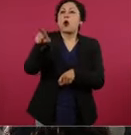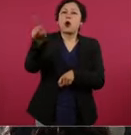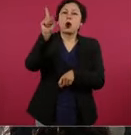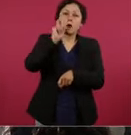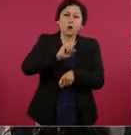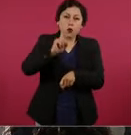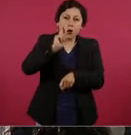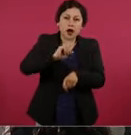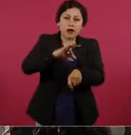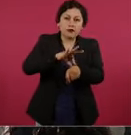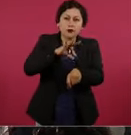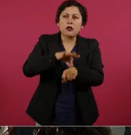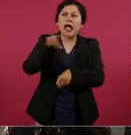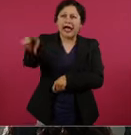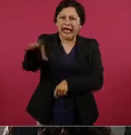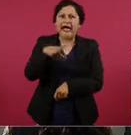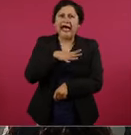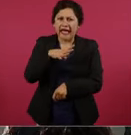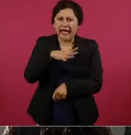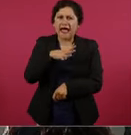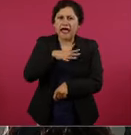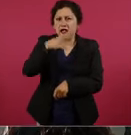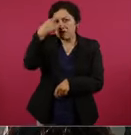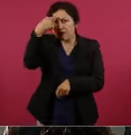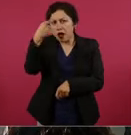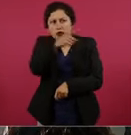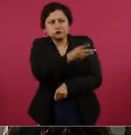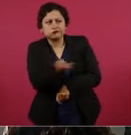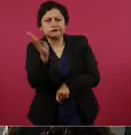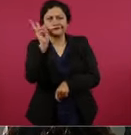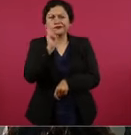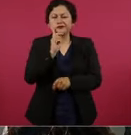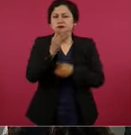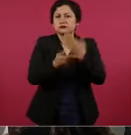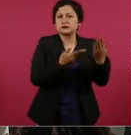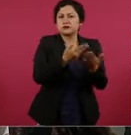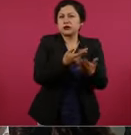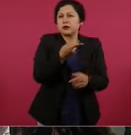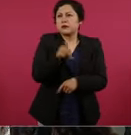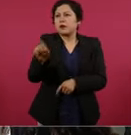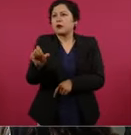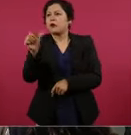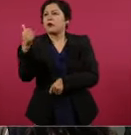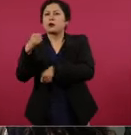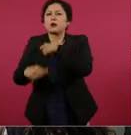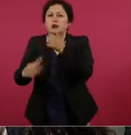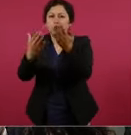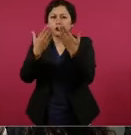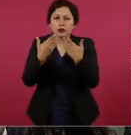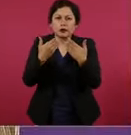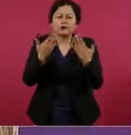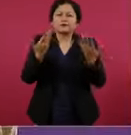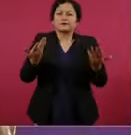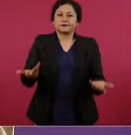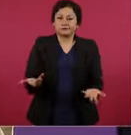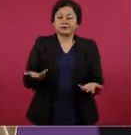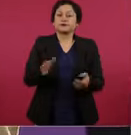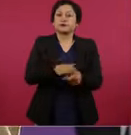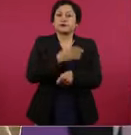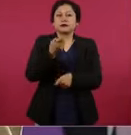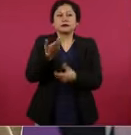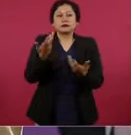estaba el anestesiólogo. Entonces, nos dimos a la tarea de convocar a médicos y médicos. Hay ya un total de 1,000 que están